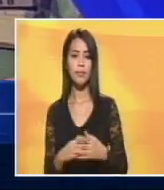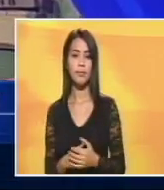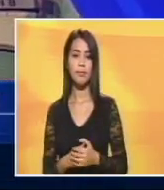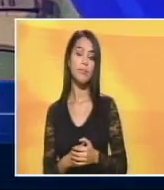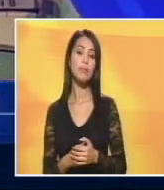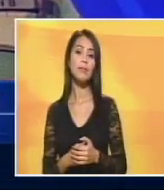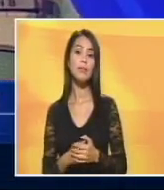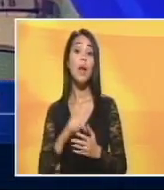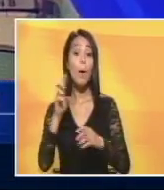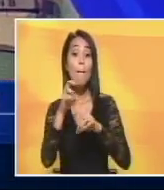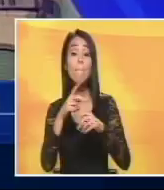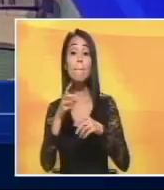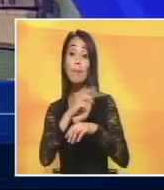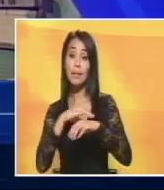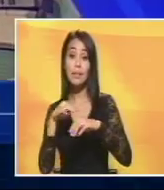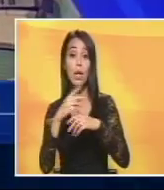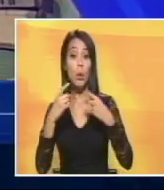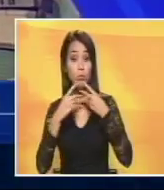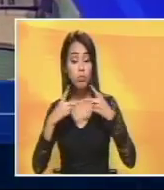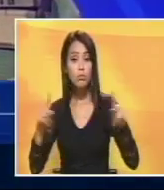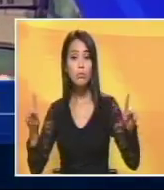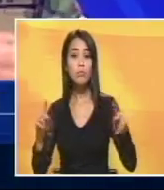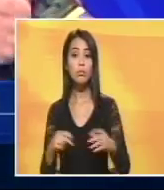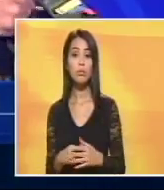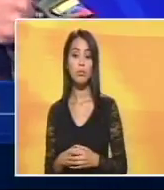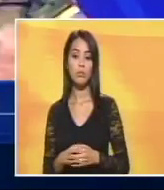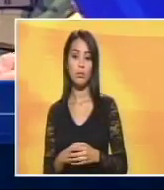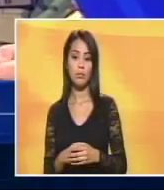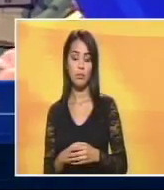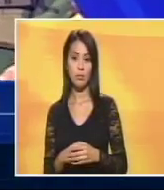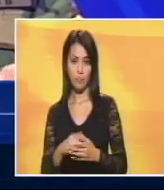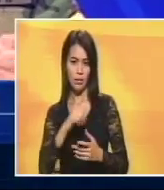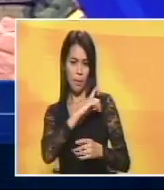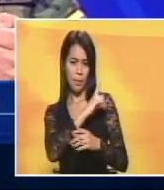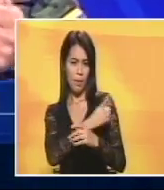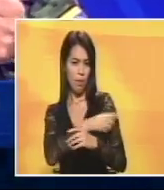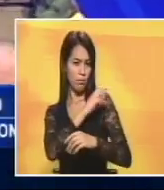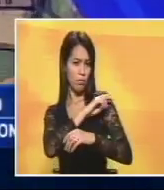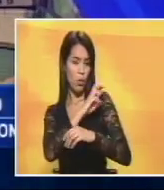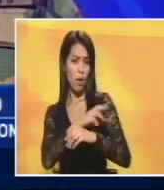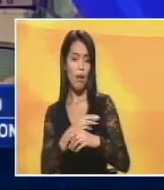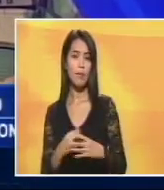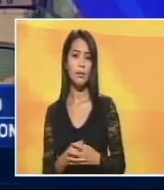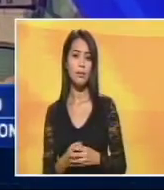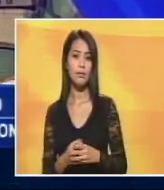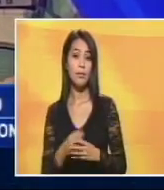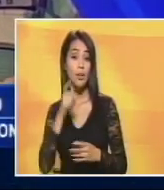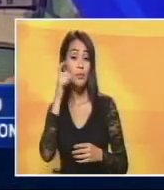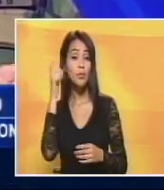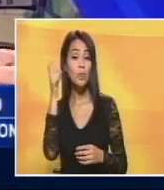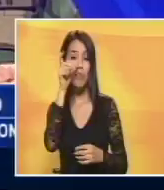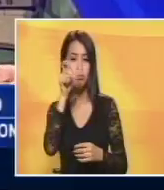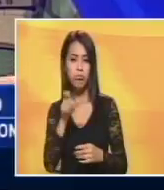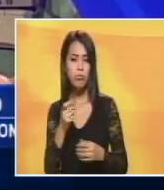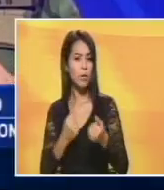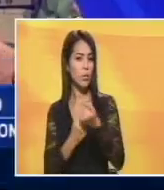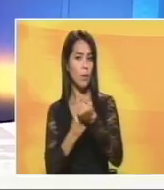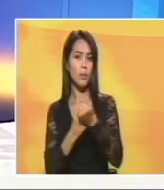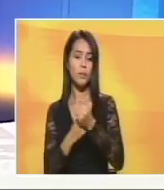contamos con un ministerio público, el poder moral allí, el poder ciudadano, lo tenemos allí que nos